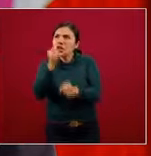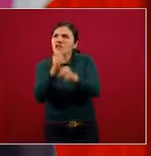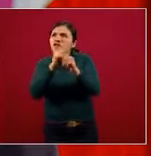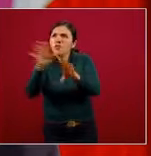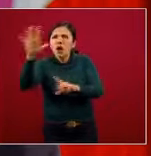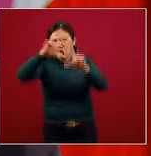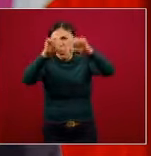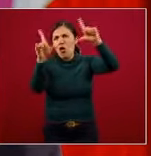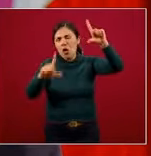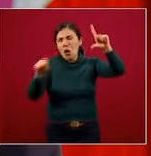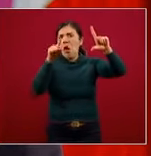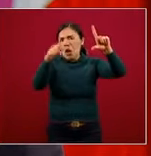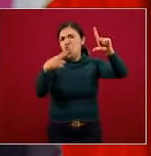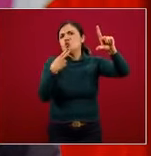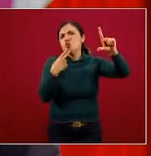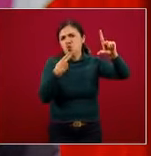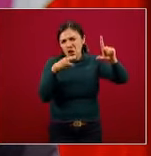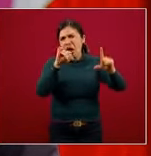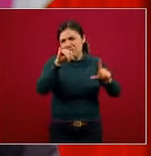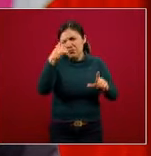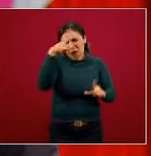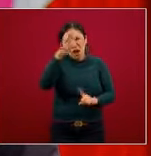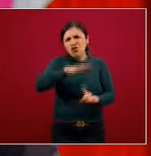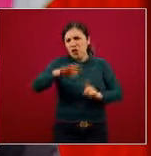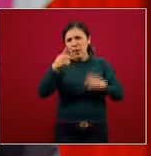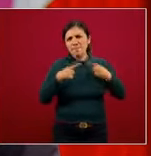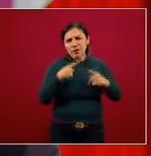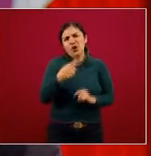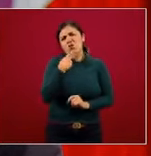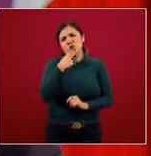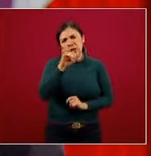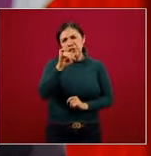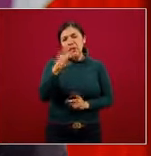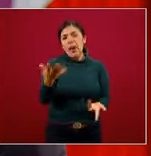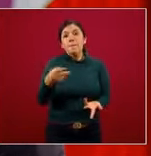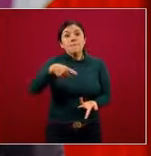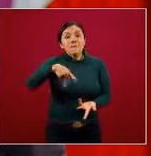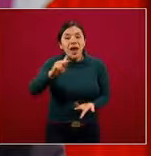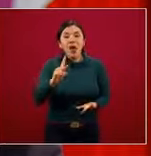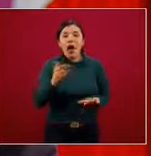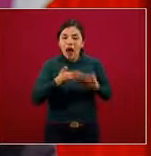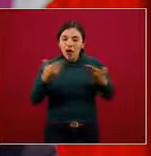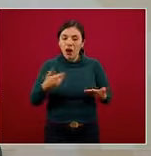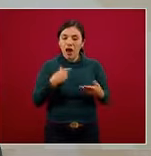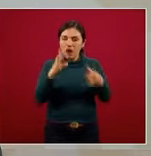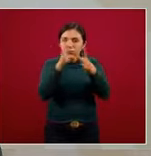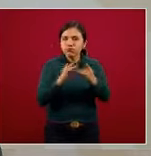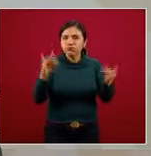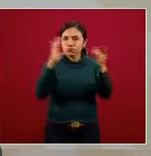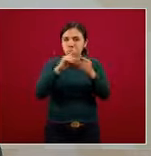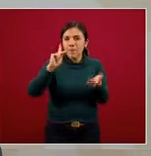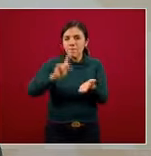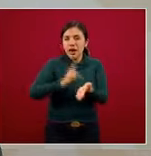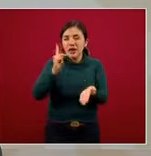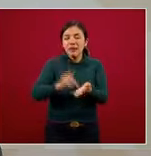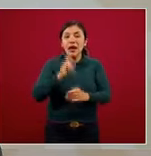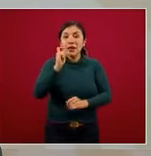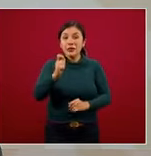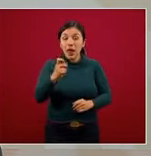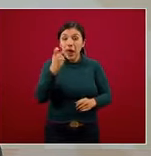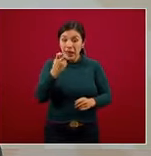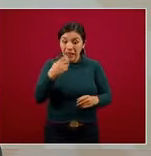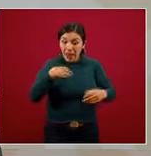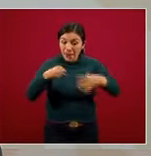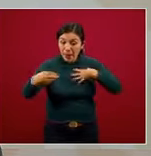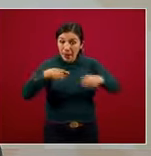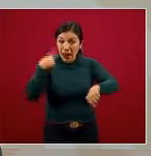esta desde luego puede ser de gran interés para la mayoría de las personas, pero hemos dicho varias veces que la epidemia